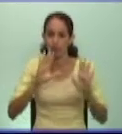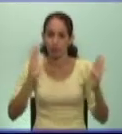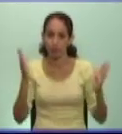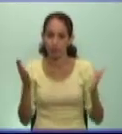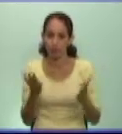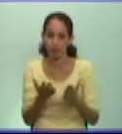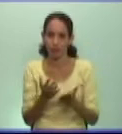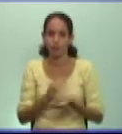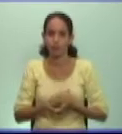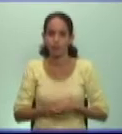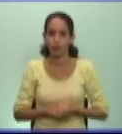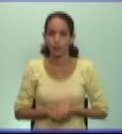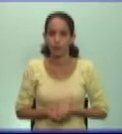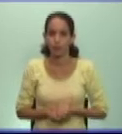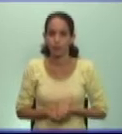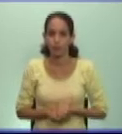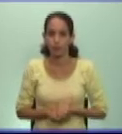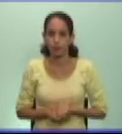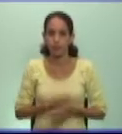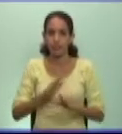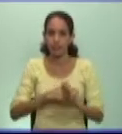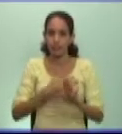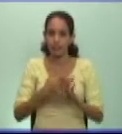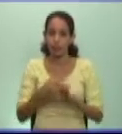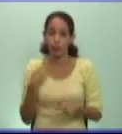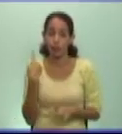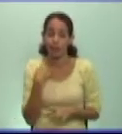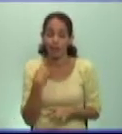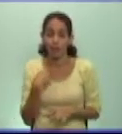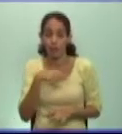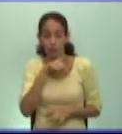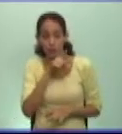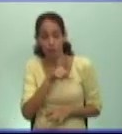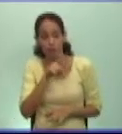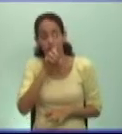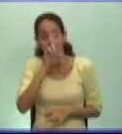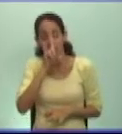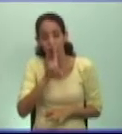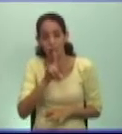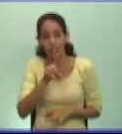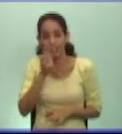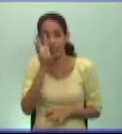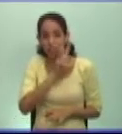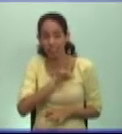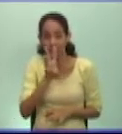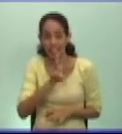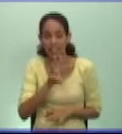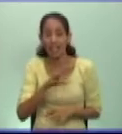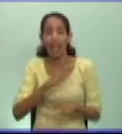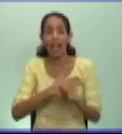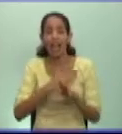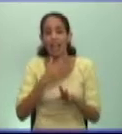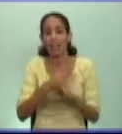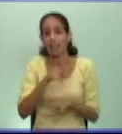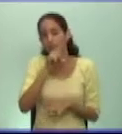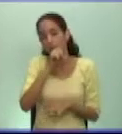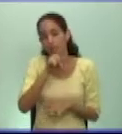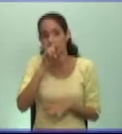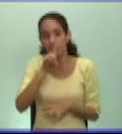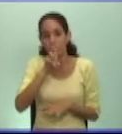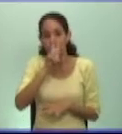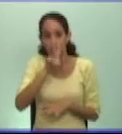crisis mundial. Y después viene el otro periodo muy importante, lo valoramos con fuerza, periodo del 33 al 39,